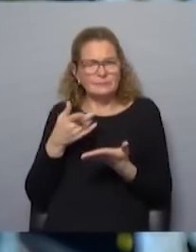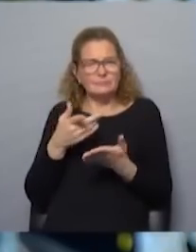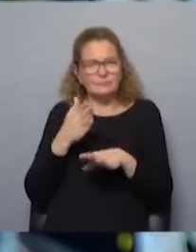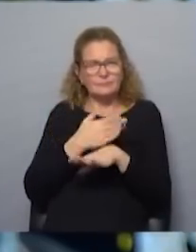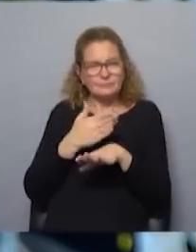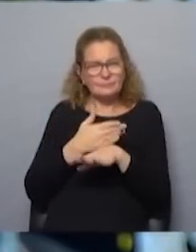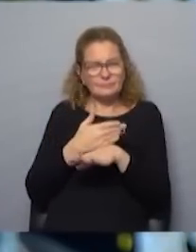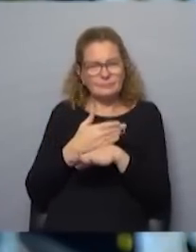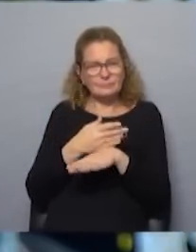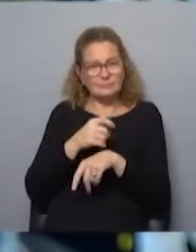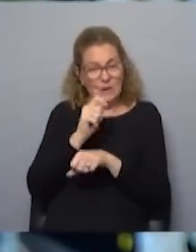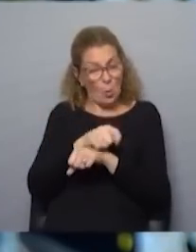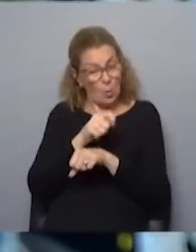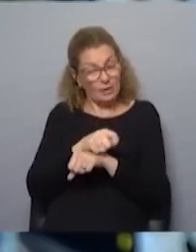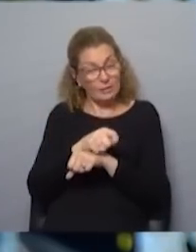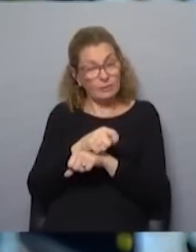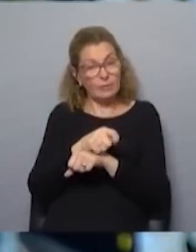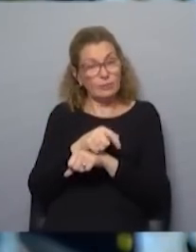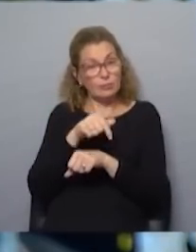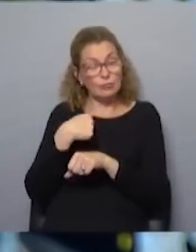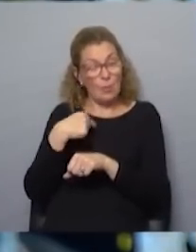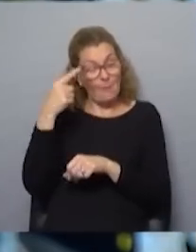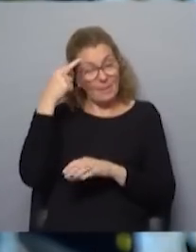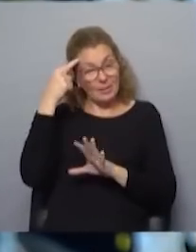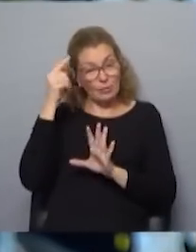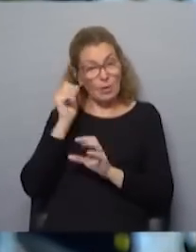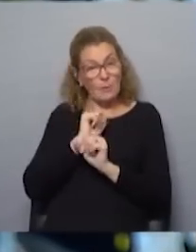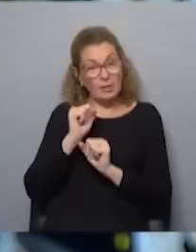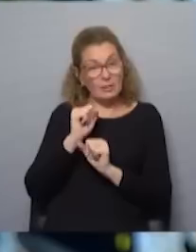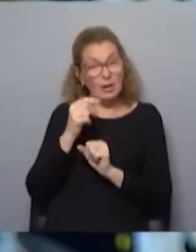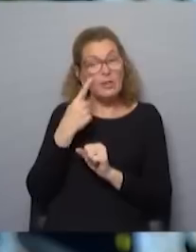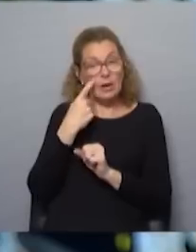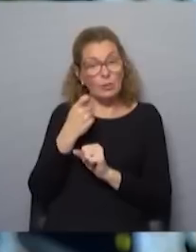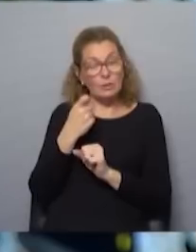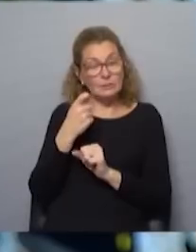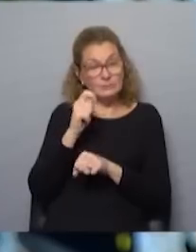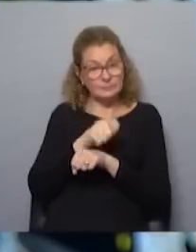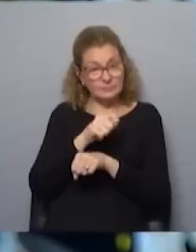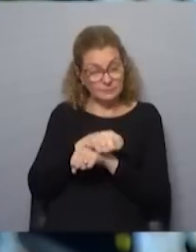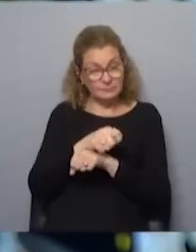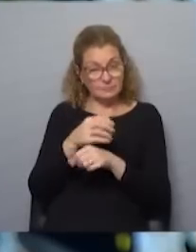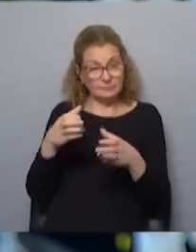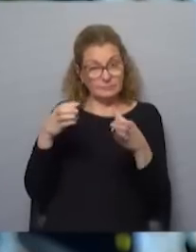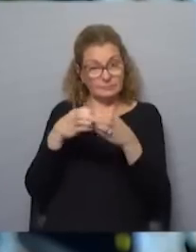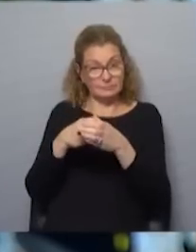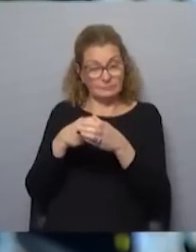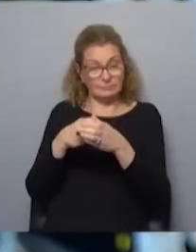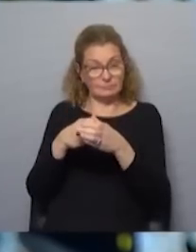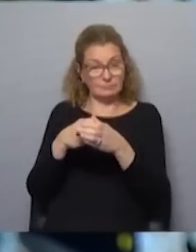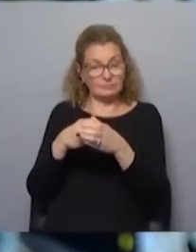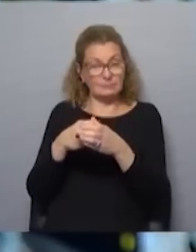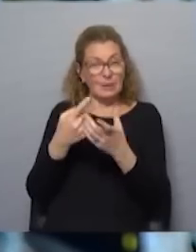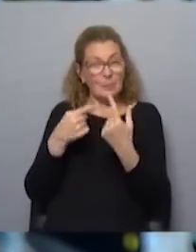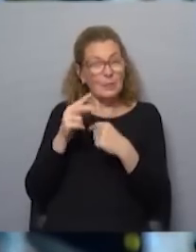jurisprudencial que yo pienso que puede ser tomado en cuenta por el tribunal de lo contencioso administrativo pero